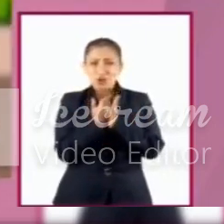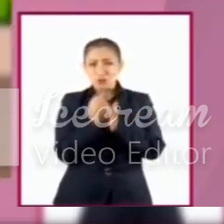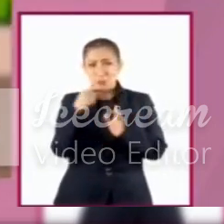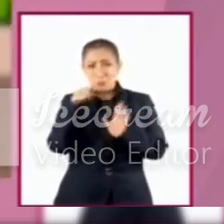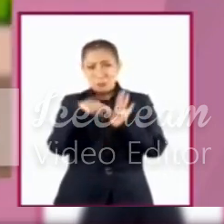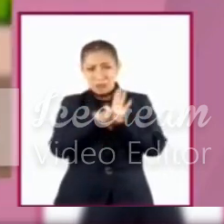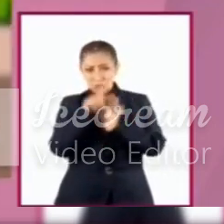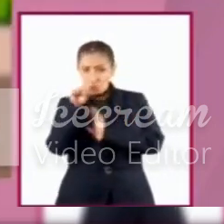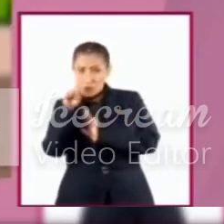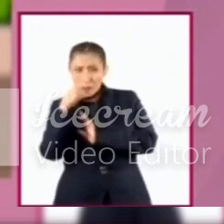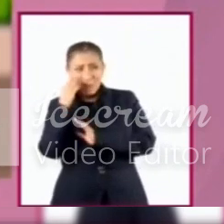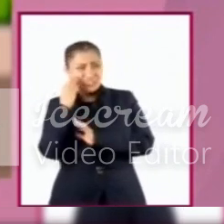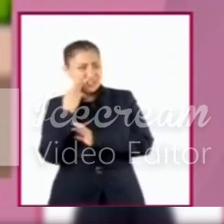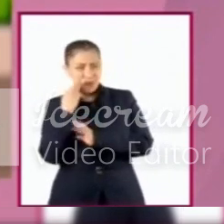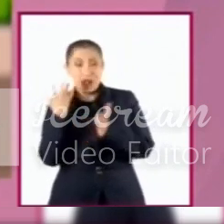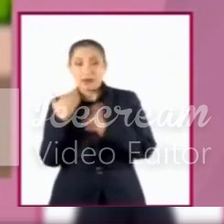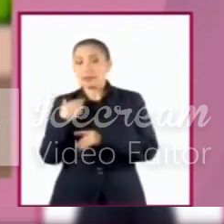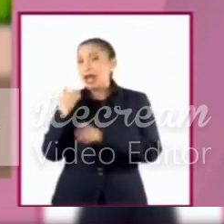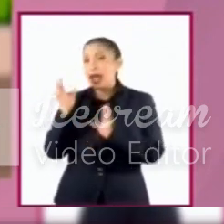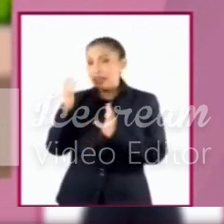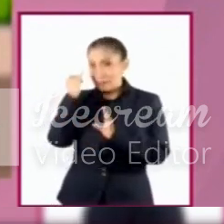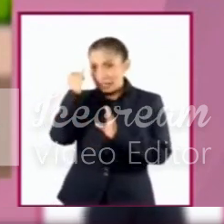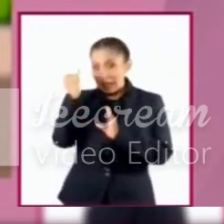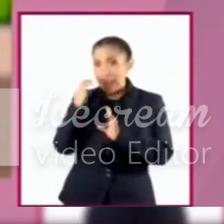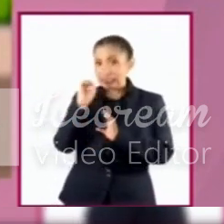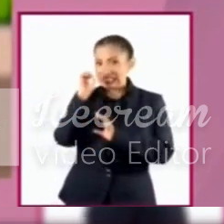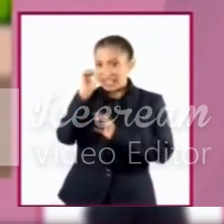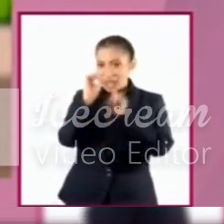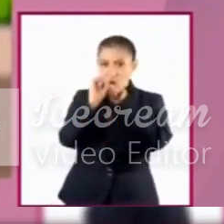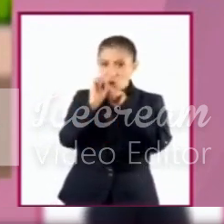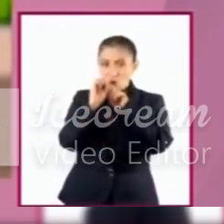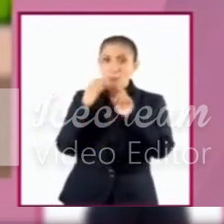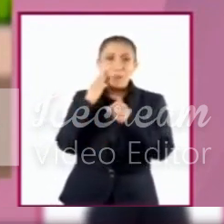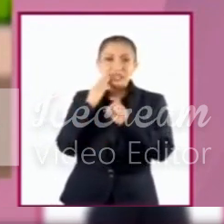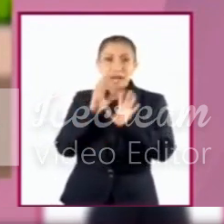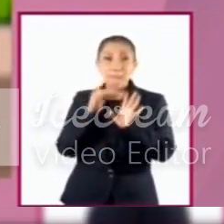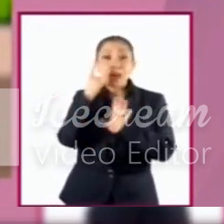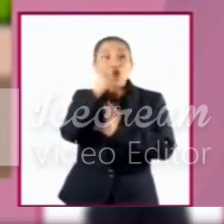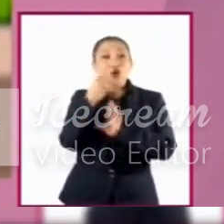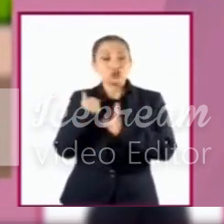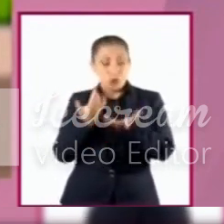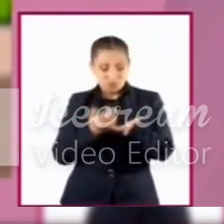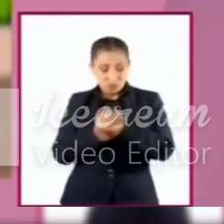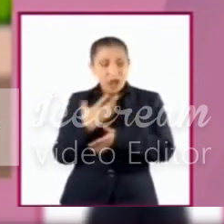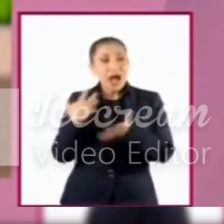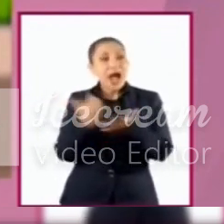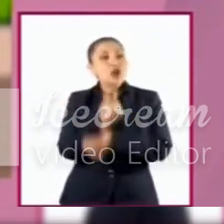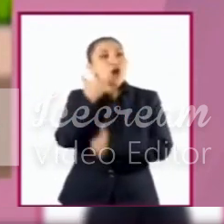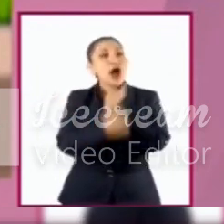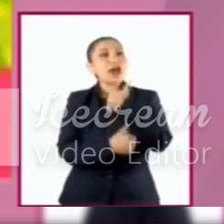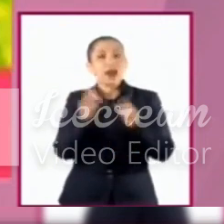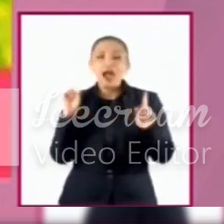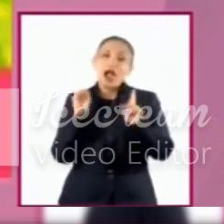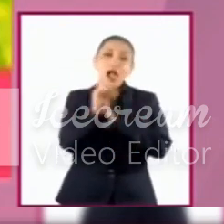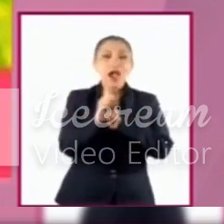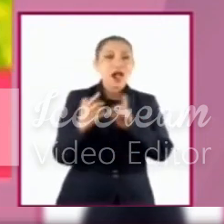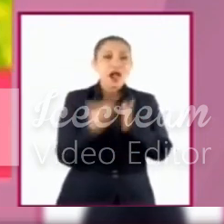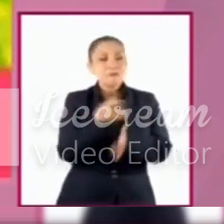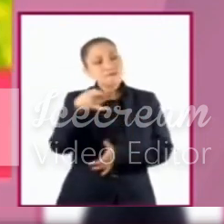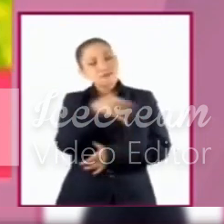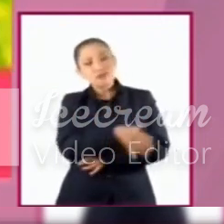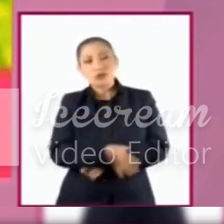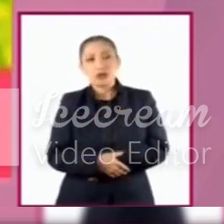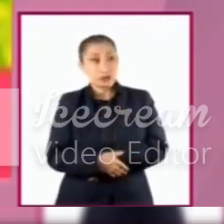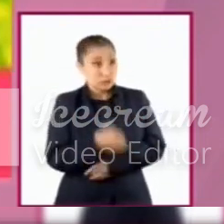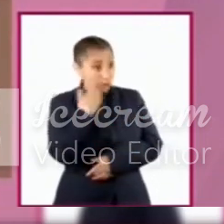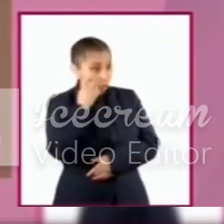manzana? Ah, pues, supón que tienes 0 manzanas, pero apostamos una manzana que te gano en una carrera.